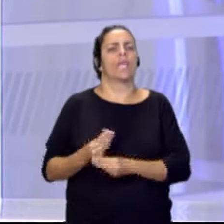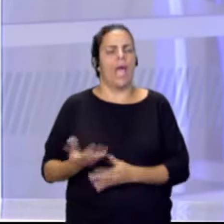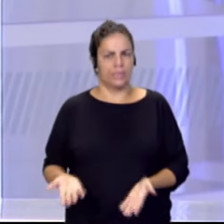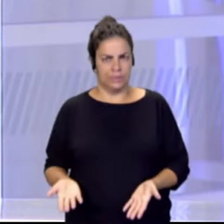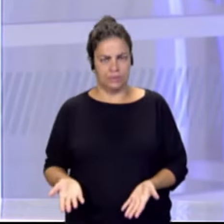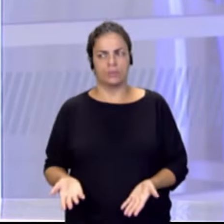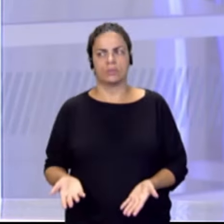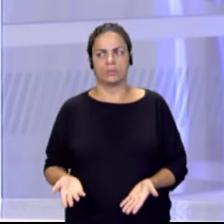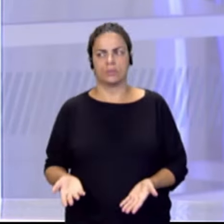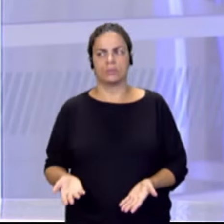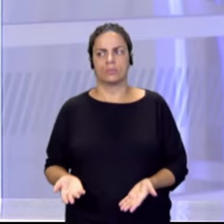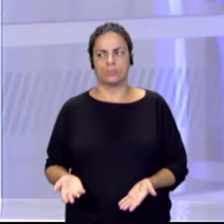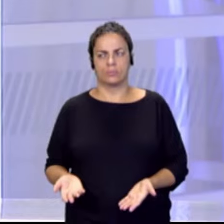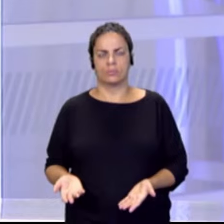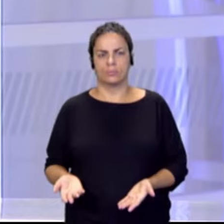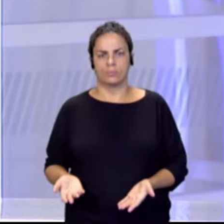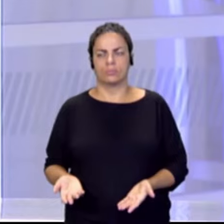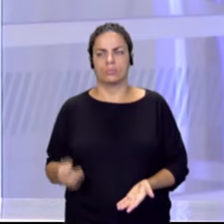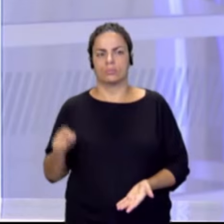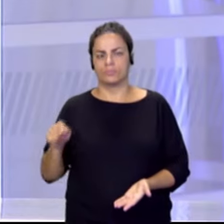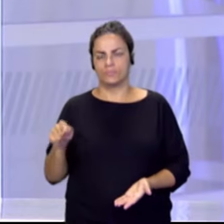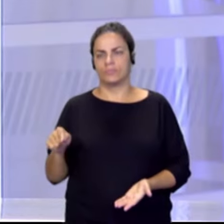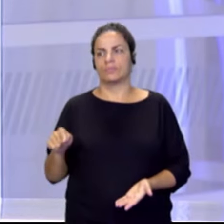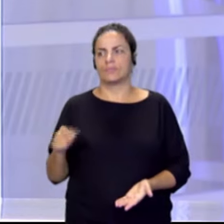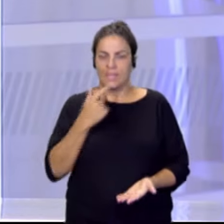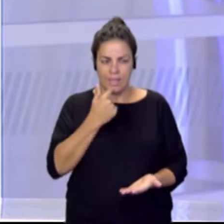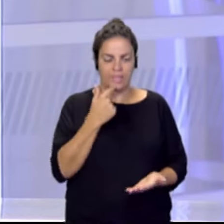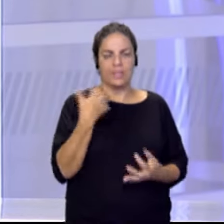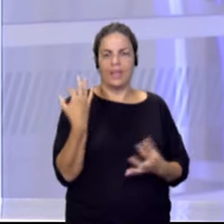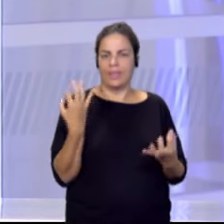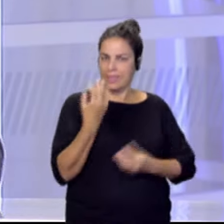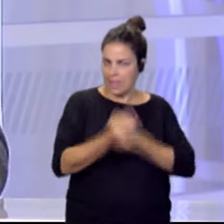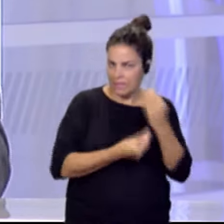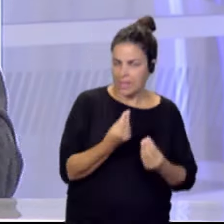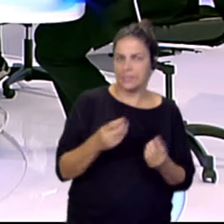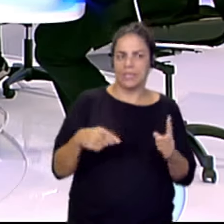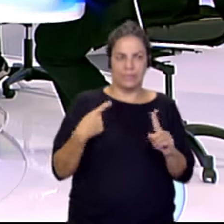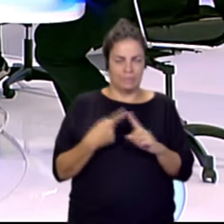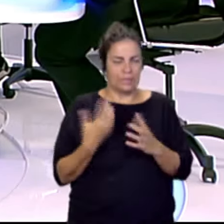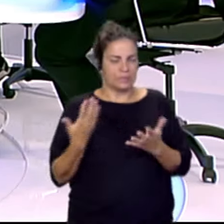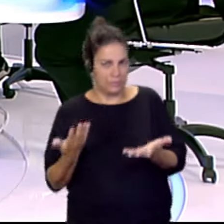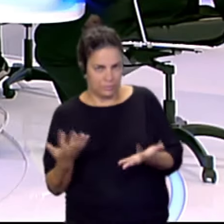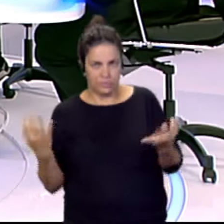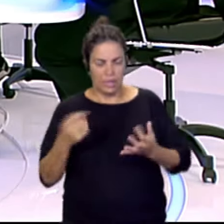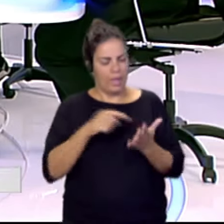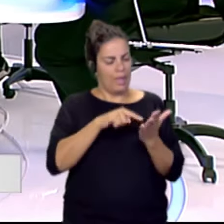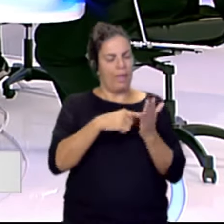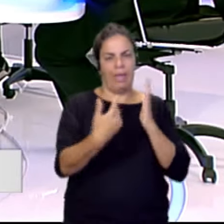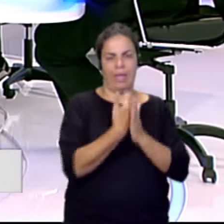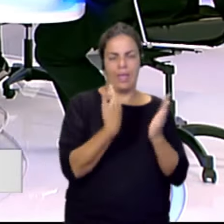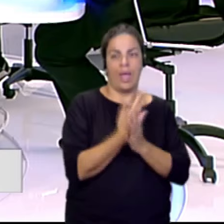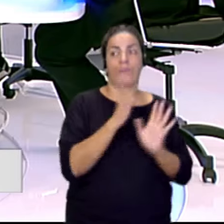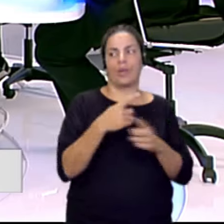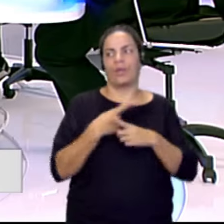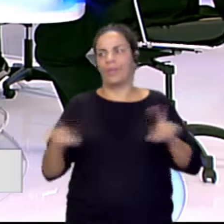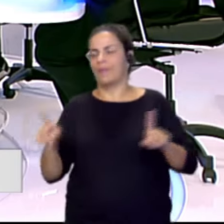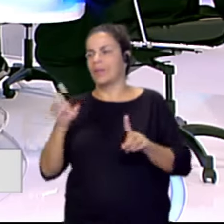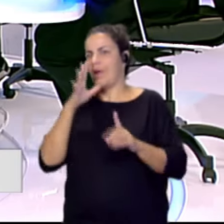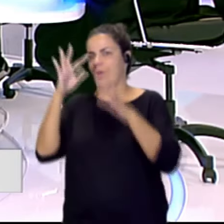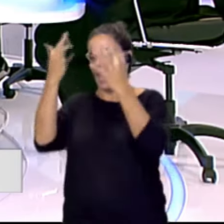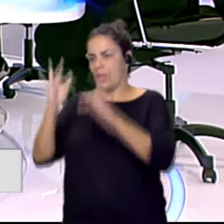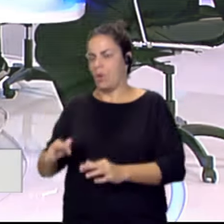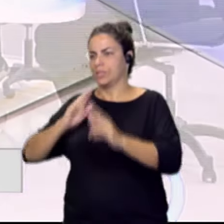luego ahí es donde se dice lo que tienes que hacer y cómo te tienes que mover. Pero claro, eso es muy diferente a cumplimentar una encuesta,